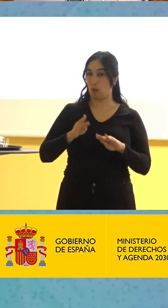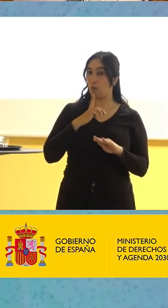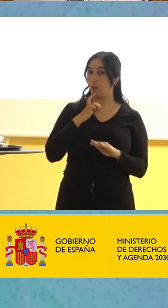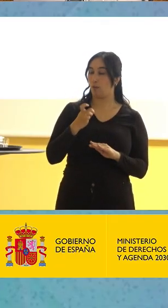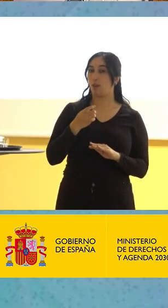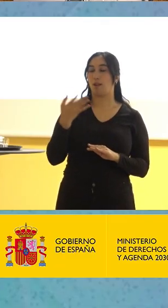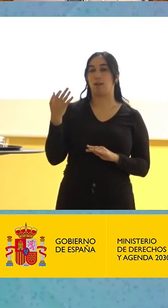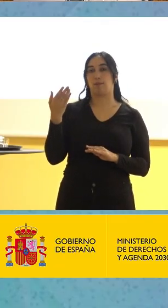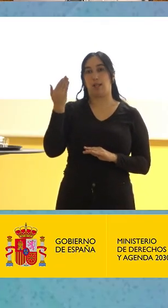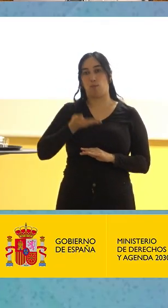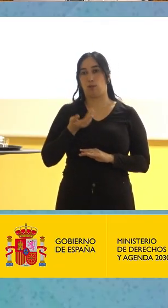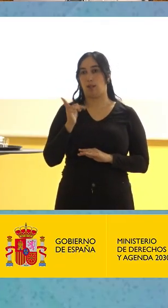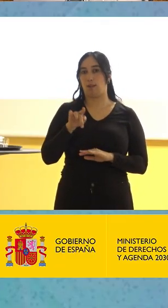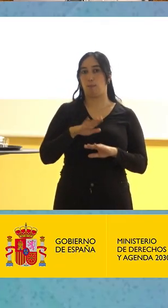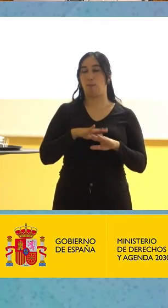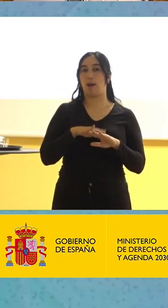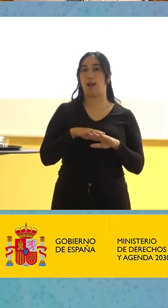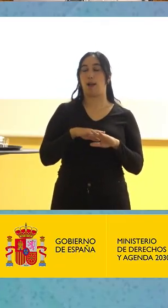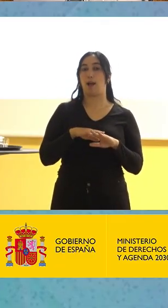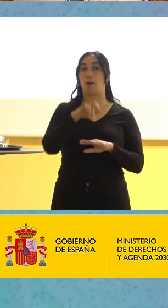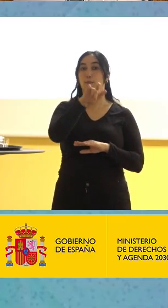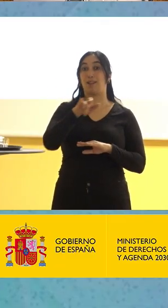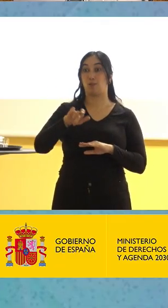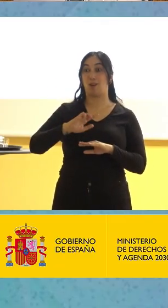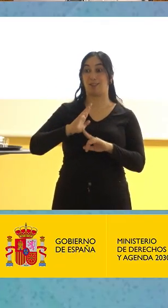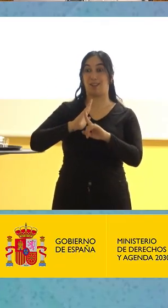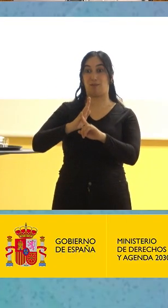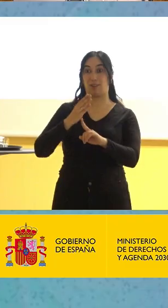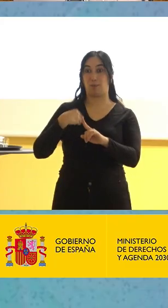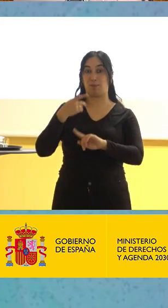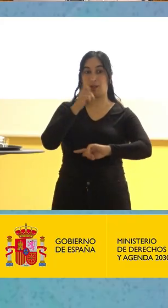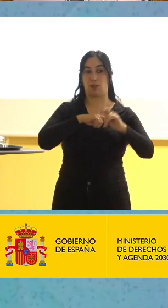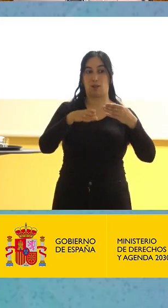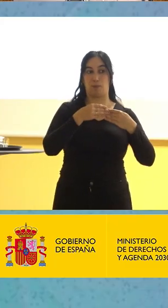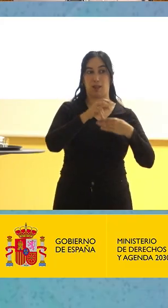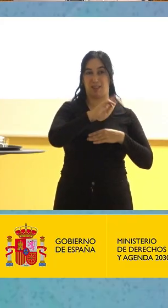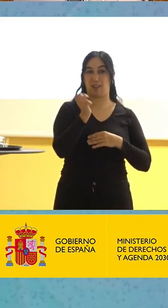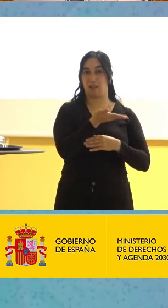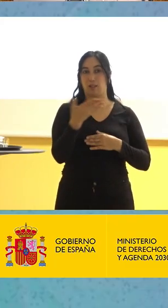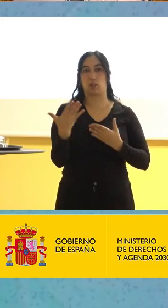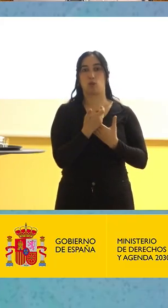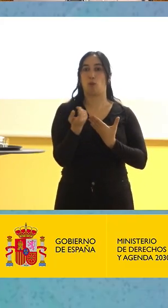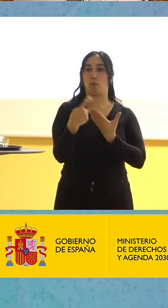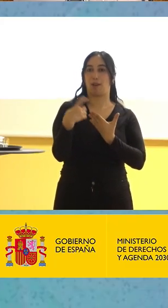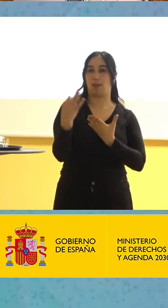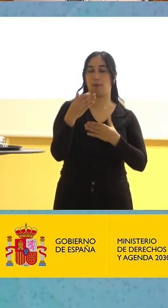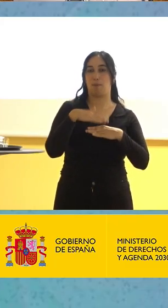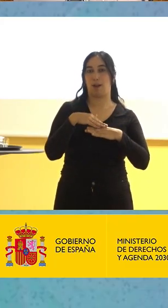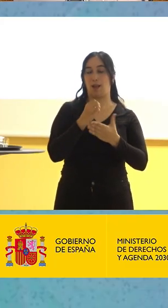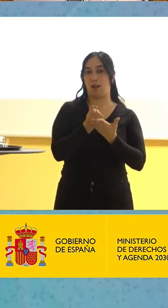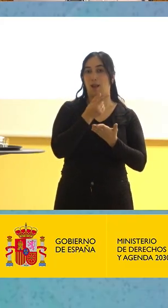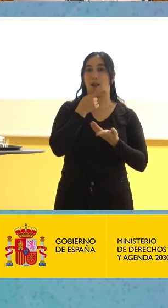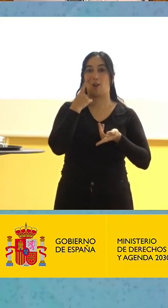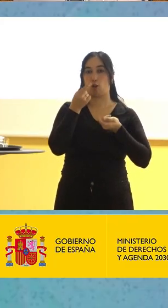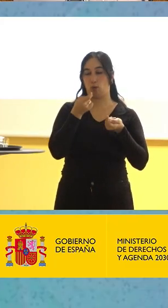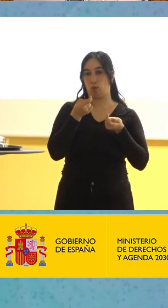pues la importancia de que las personas afectadas, asociaciones de pacientes, etcétera, puedan participar precisamente en esa